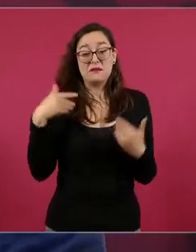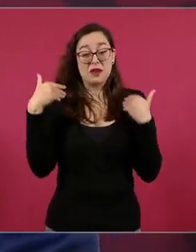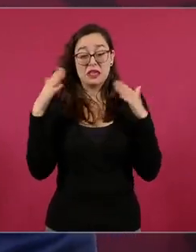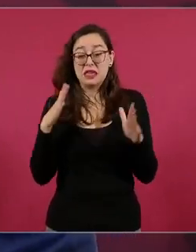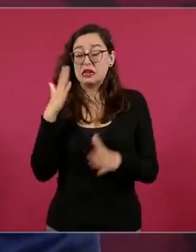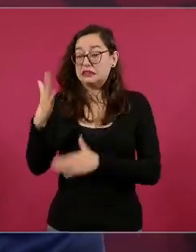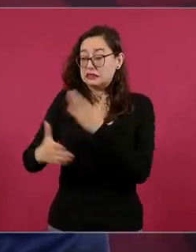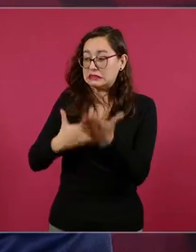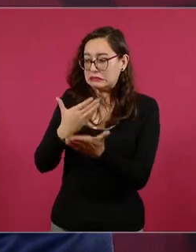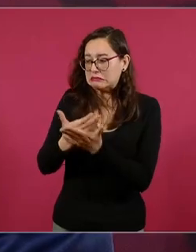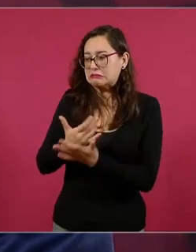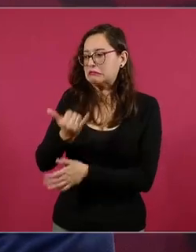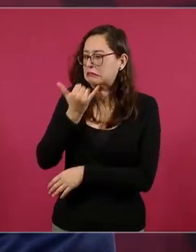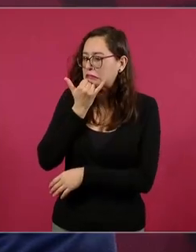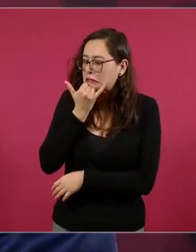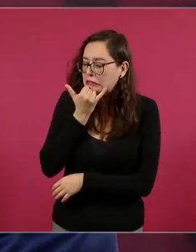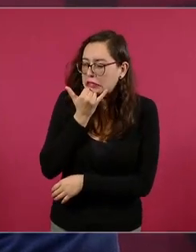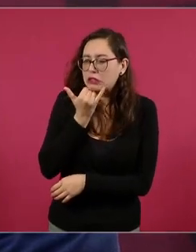argumentar,